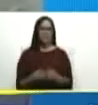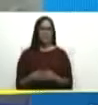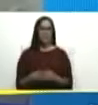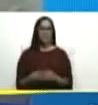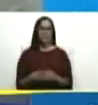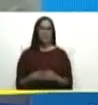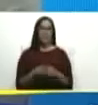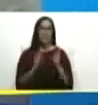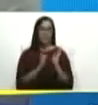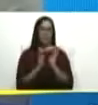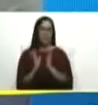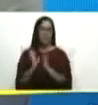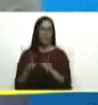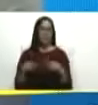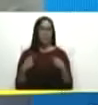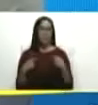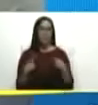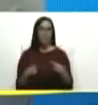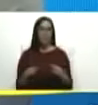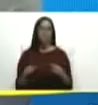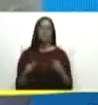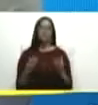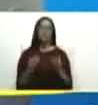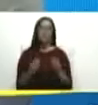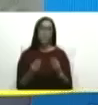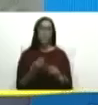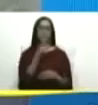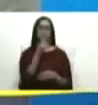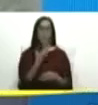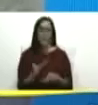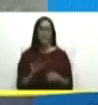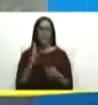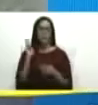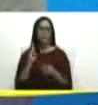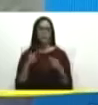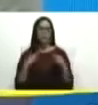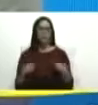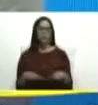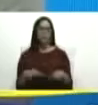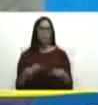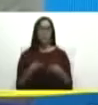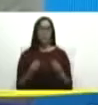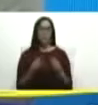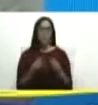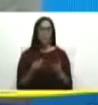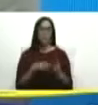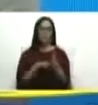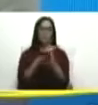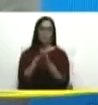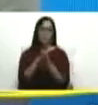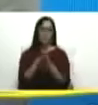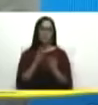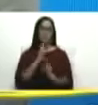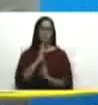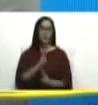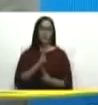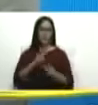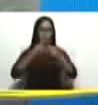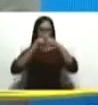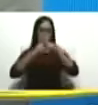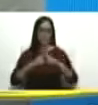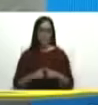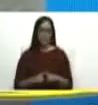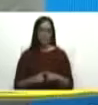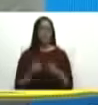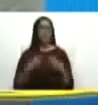las organizaciones populares son sumamente eficientes en el uso de los recursos y además sumamente eficientes en sus rendiciones de cuentas. Yo creo que eso ha sido